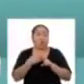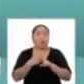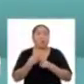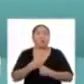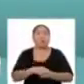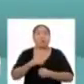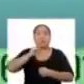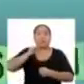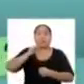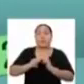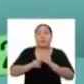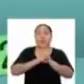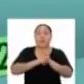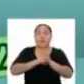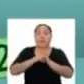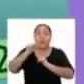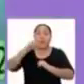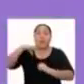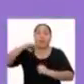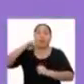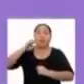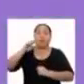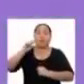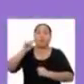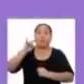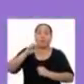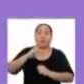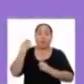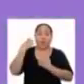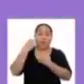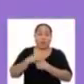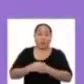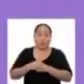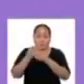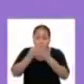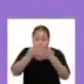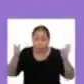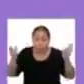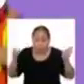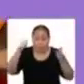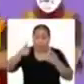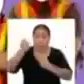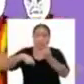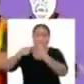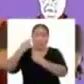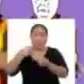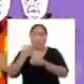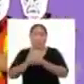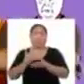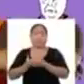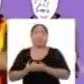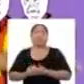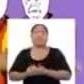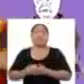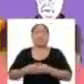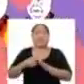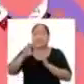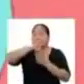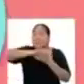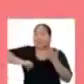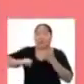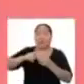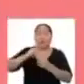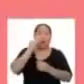Sí, el modelo de apertura económica. Así, se abrieron las importaciones y se les quitó algunos derechos a los trabajadores.